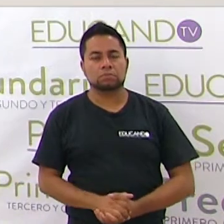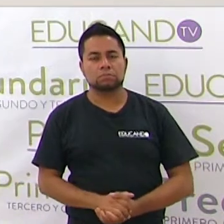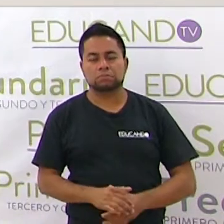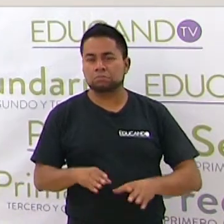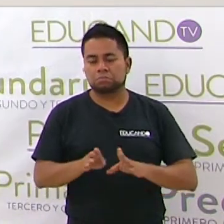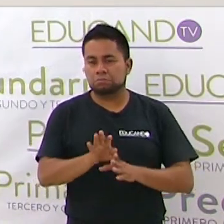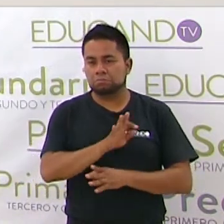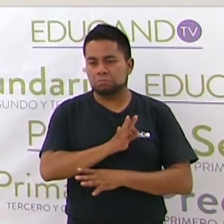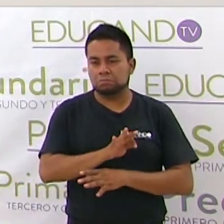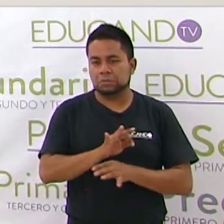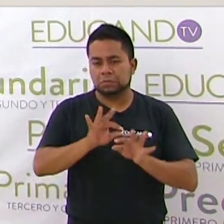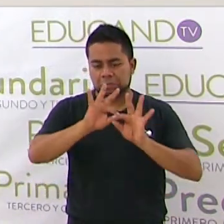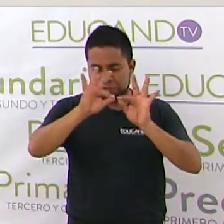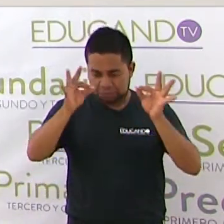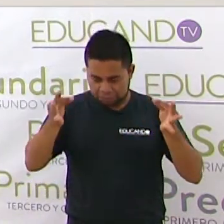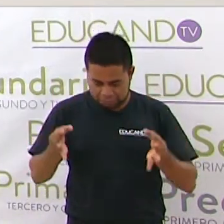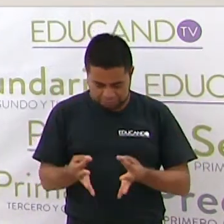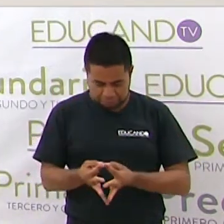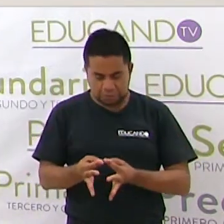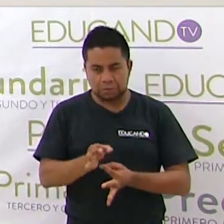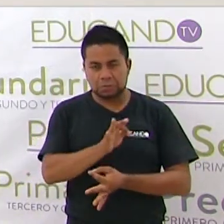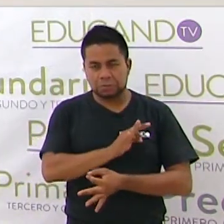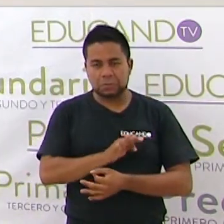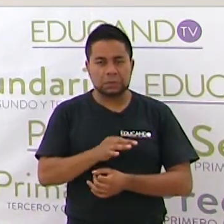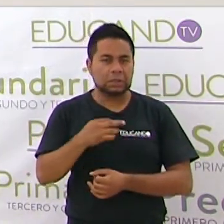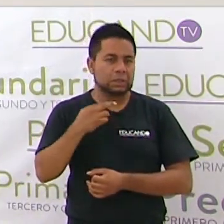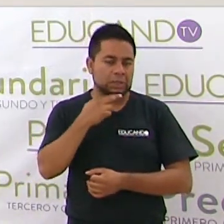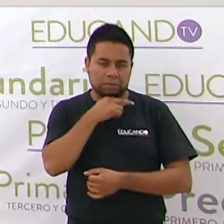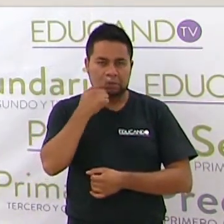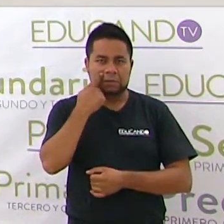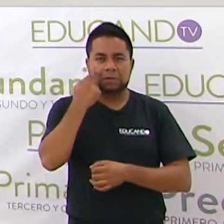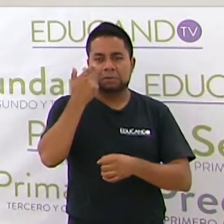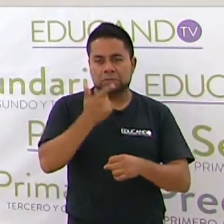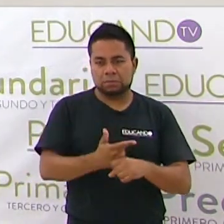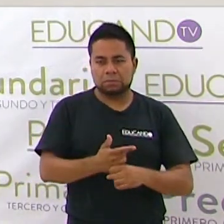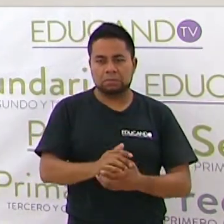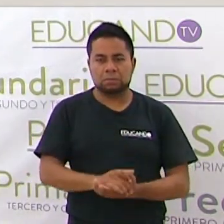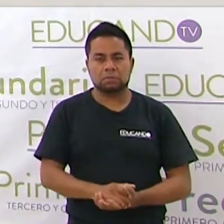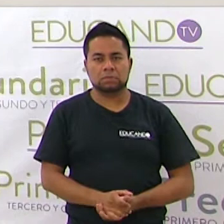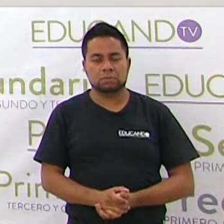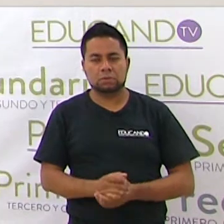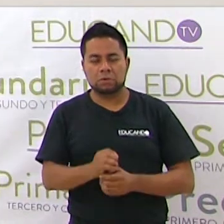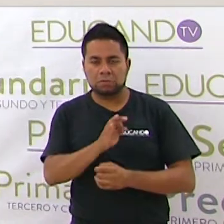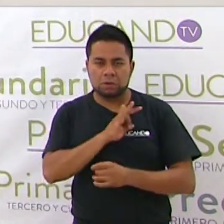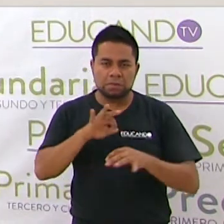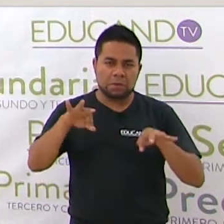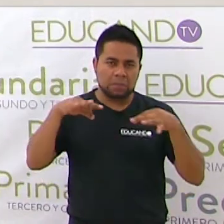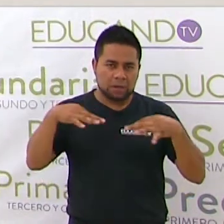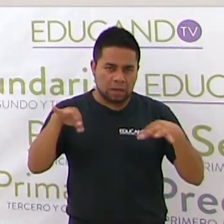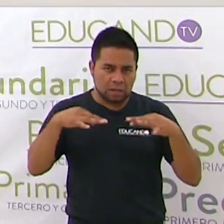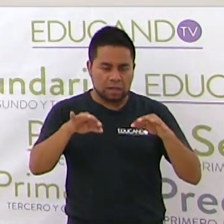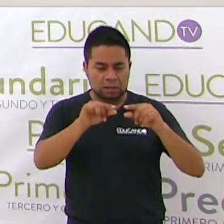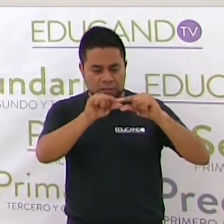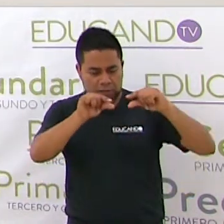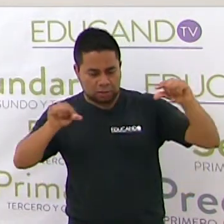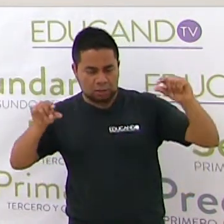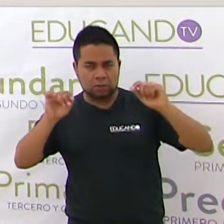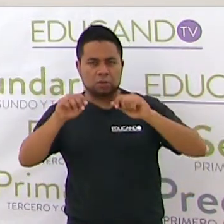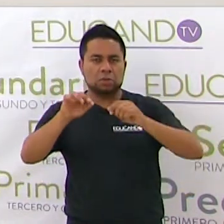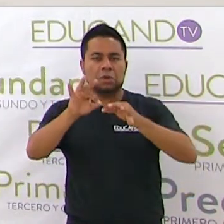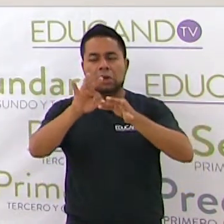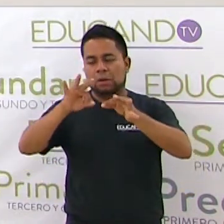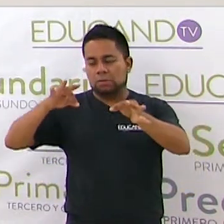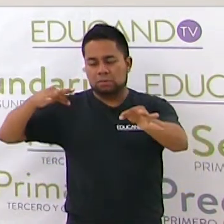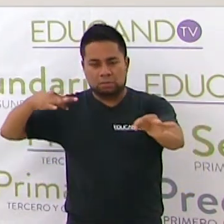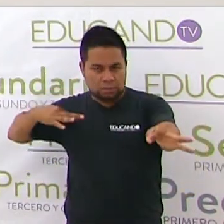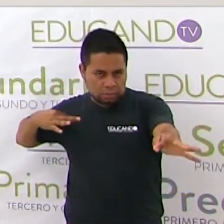de midiéndolo. Aquí te lo voy a ejemplificar, por ejemplo. Podemos cortar un papel o podemos utilizar una cinta